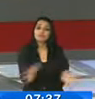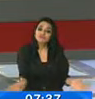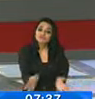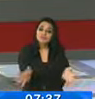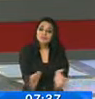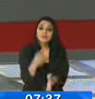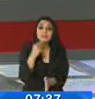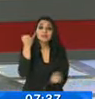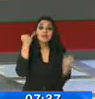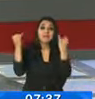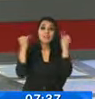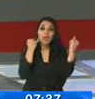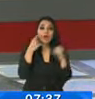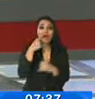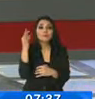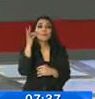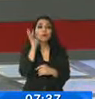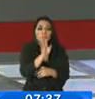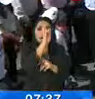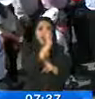la ideología de género.